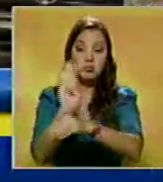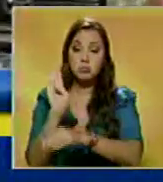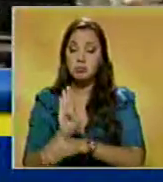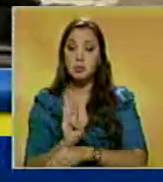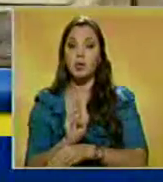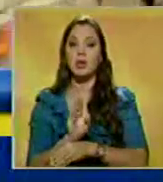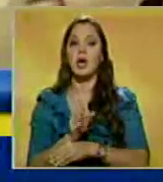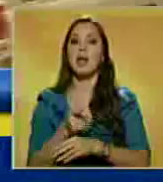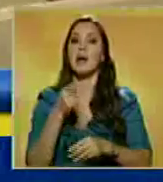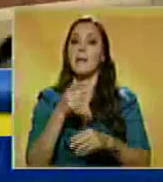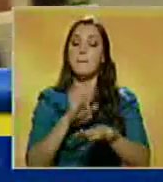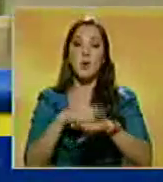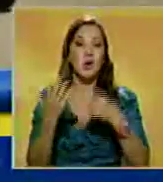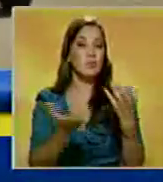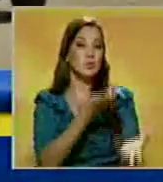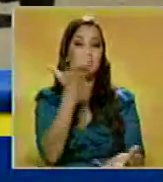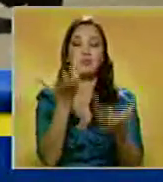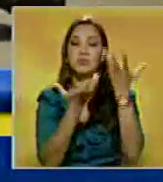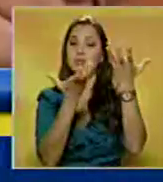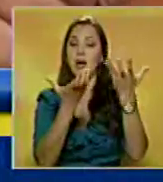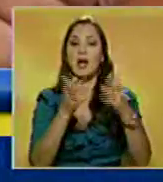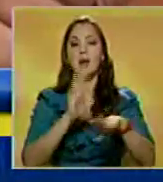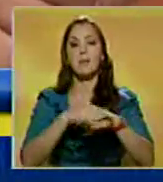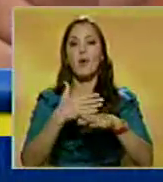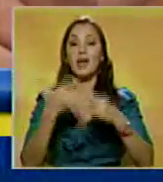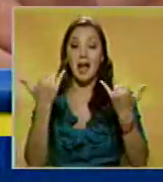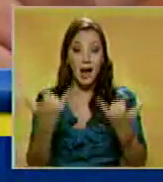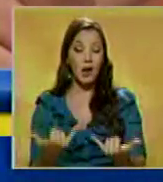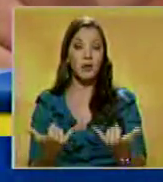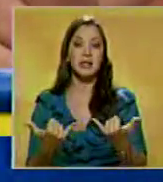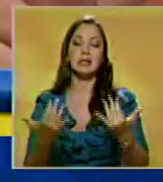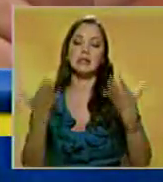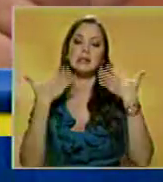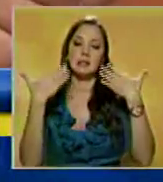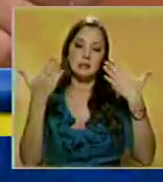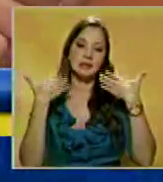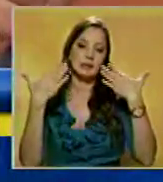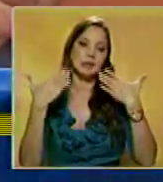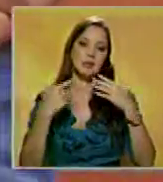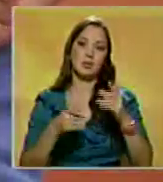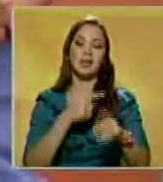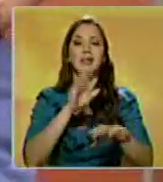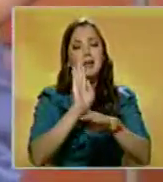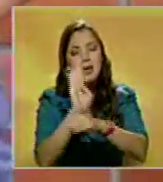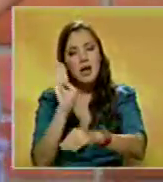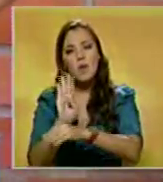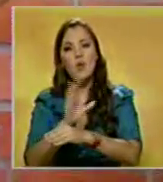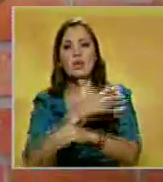para evitar los incendios forestales debido a que en la actualidad las condiciones son extremas por la sequía.